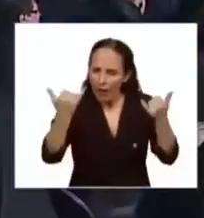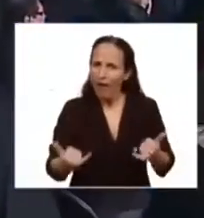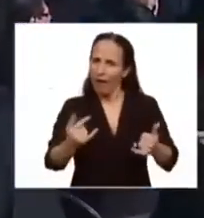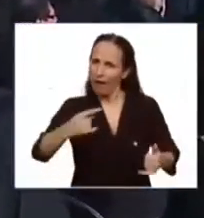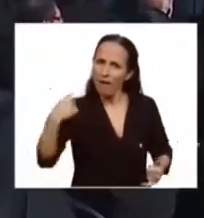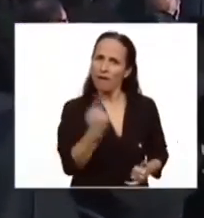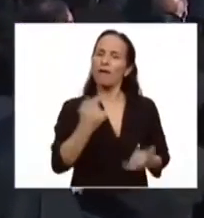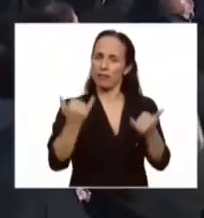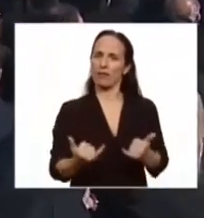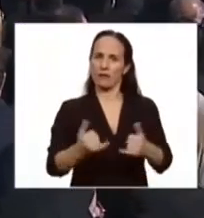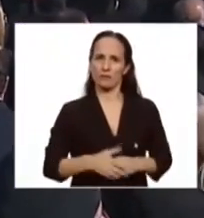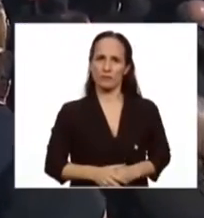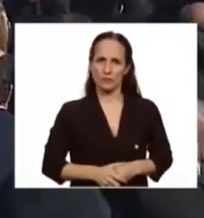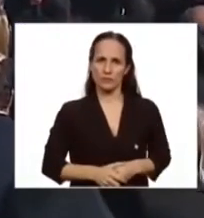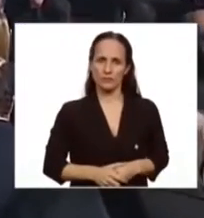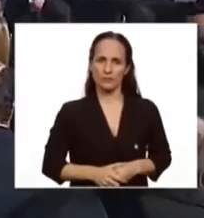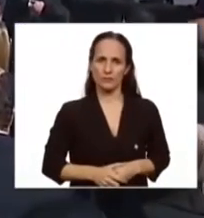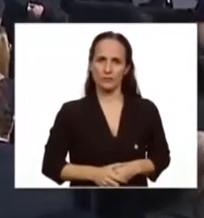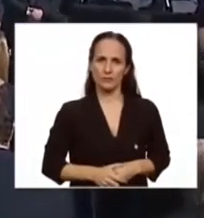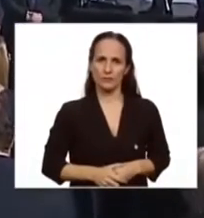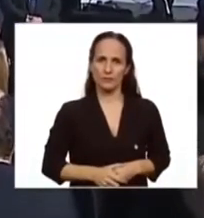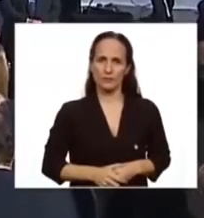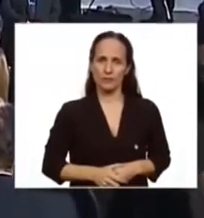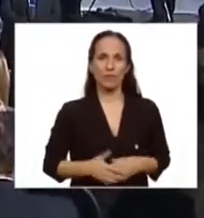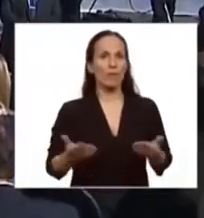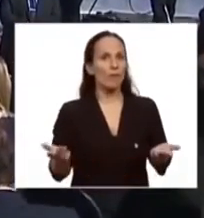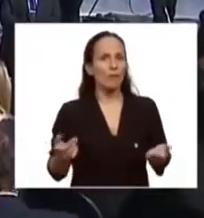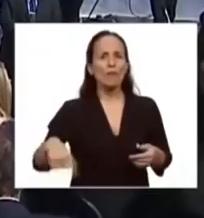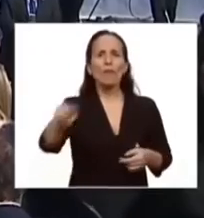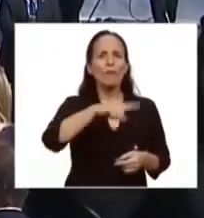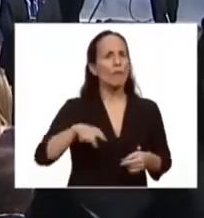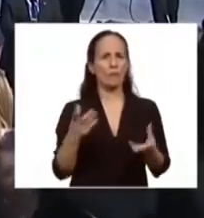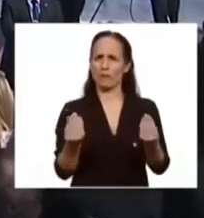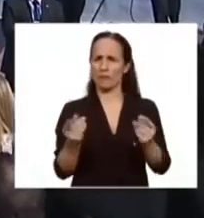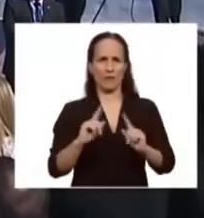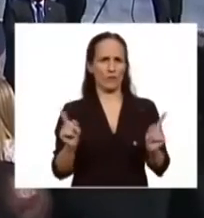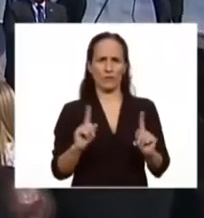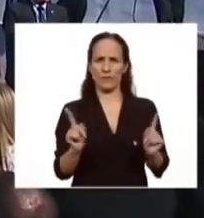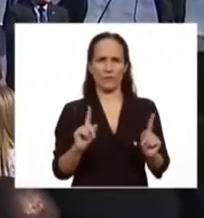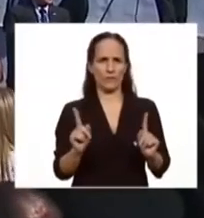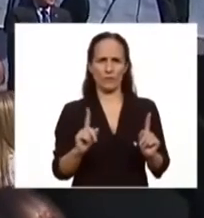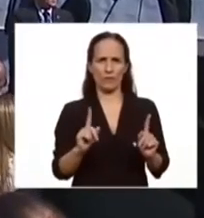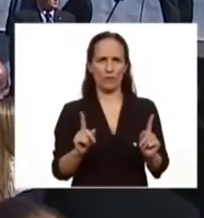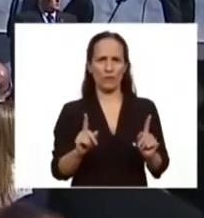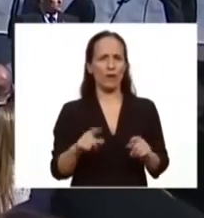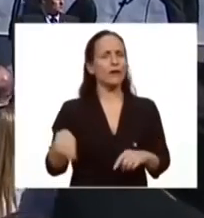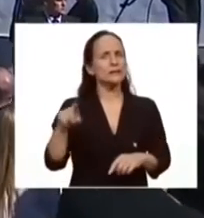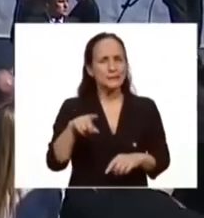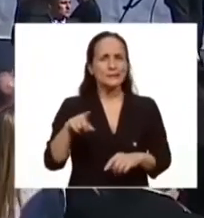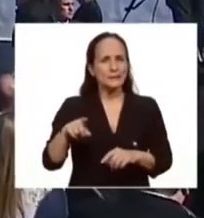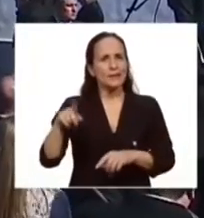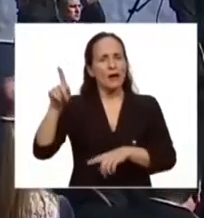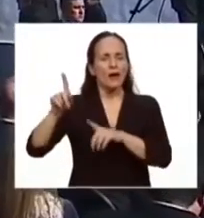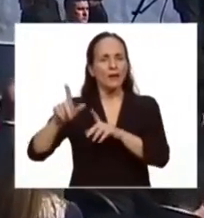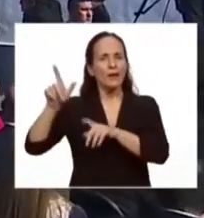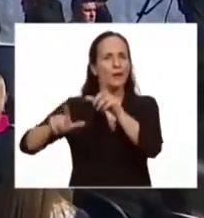claramente la tenemos. Y no tengamos miedo, no escuchemos a aquellos que se han